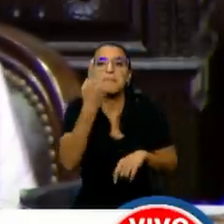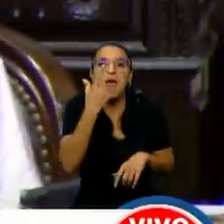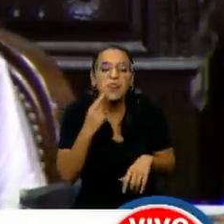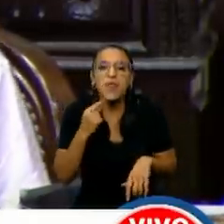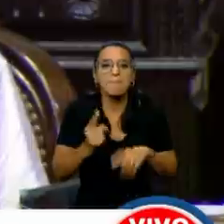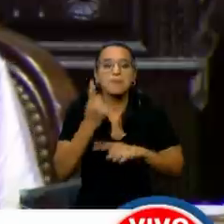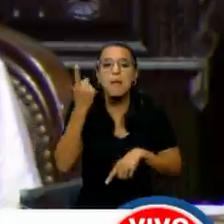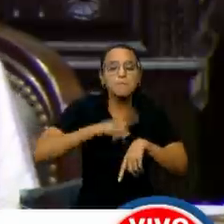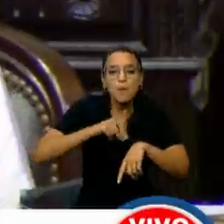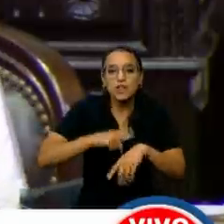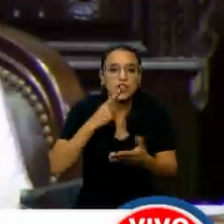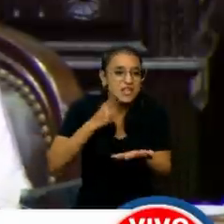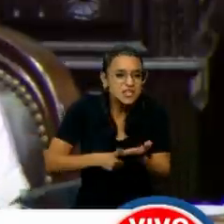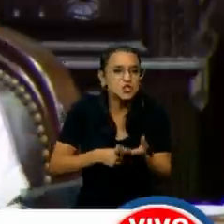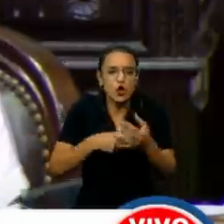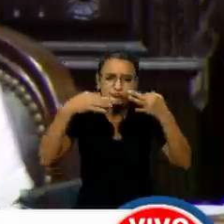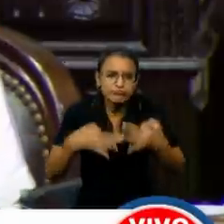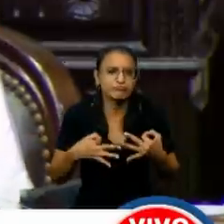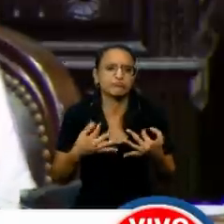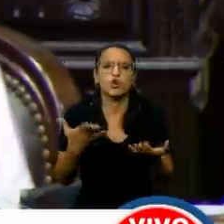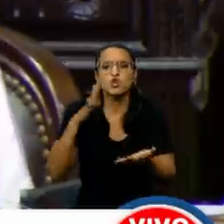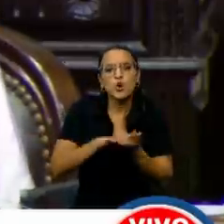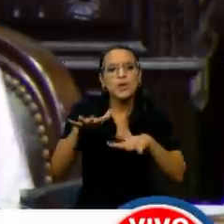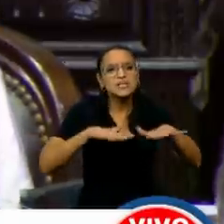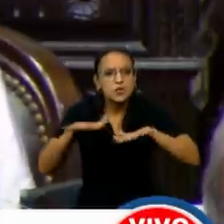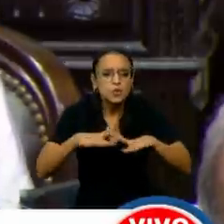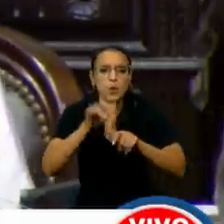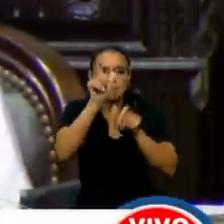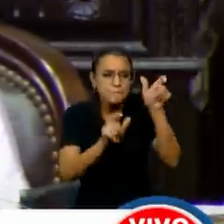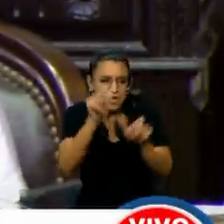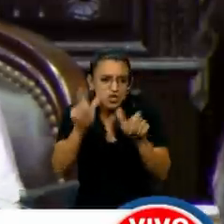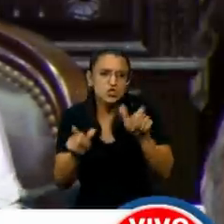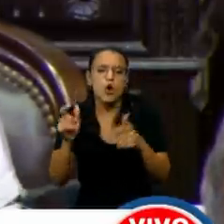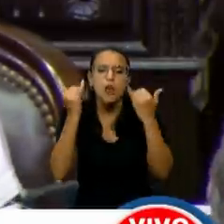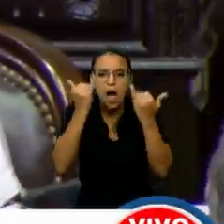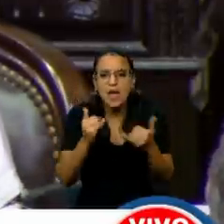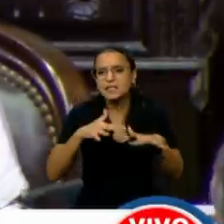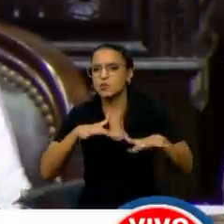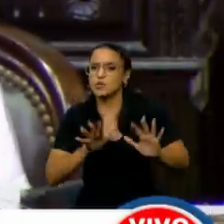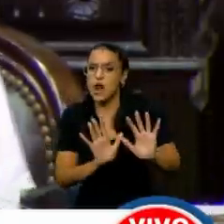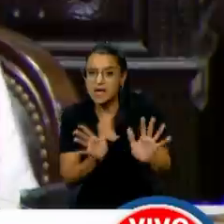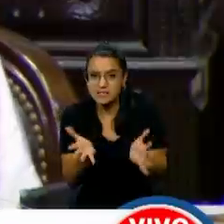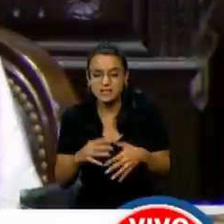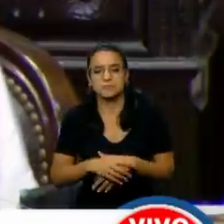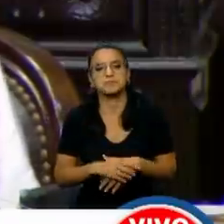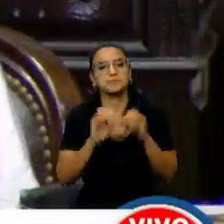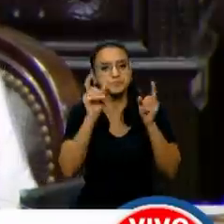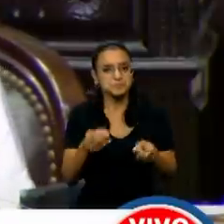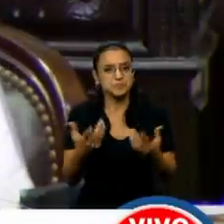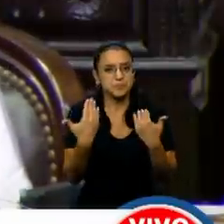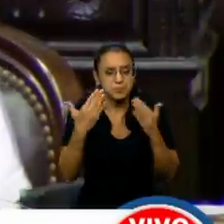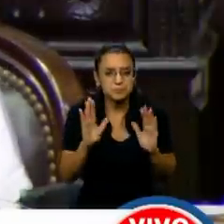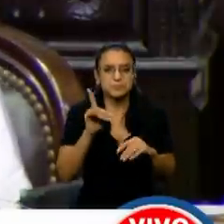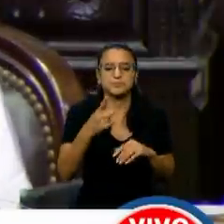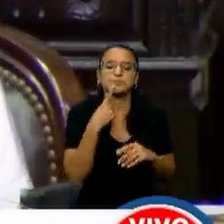primeros momentos donde se toman decisiones muy concretas en las en las situaciones de personas que están atravesando esta situación y además la posibilidad de